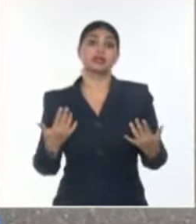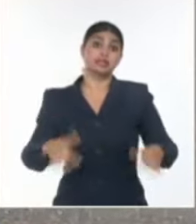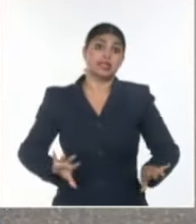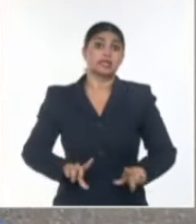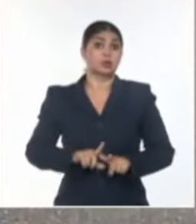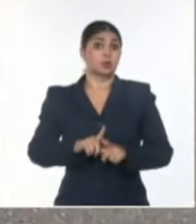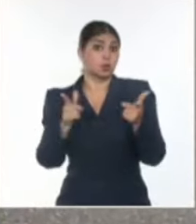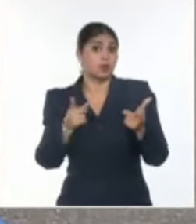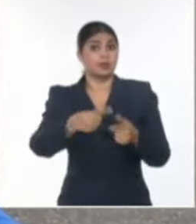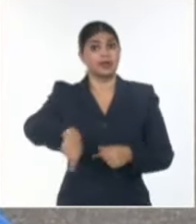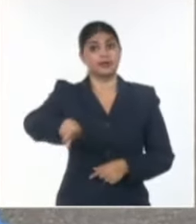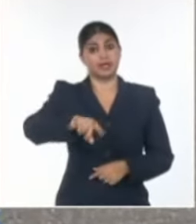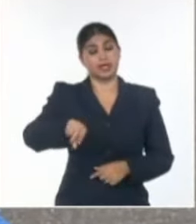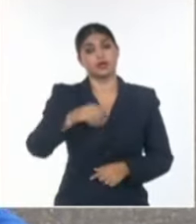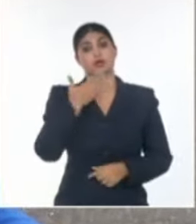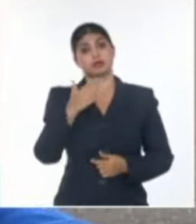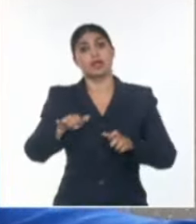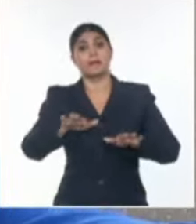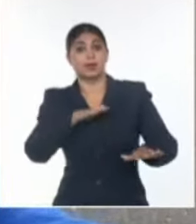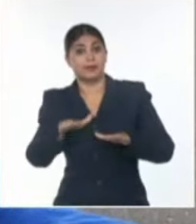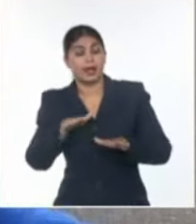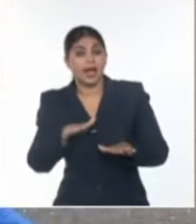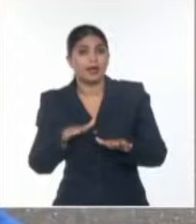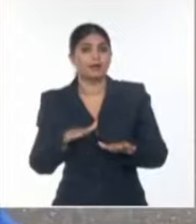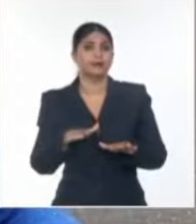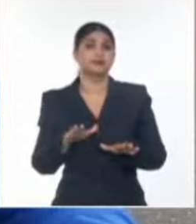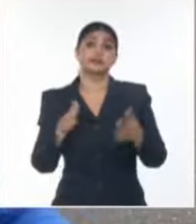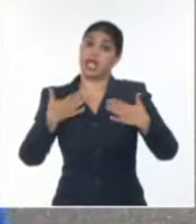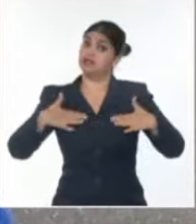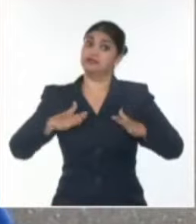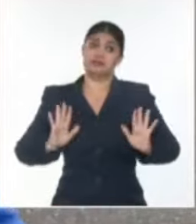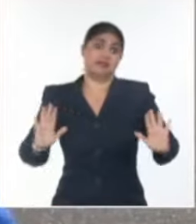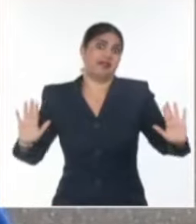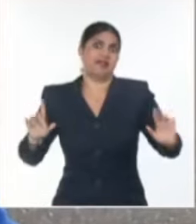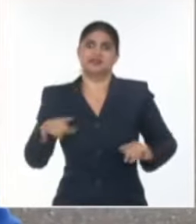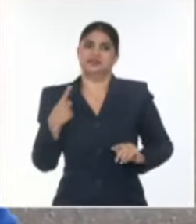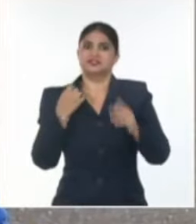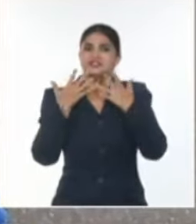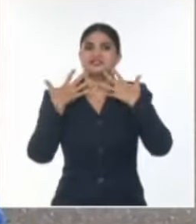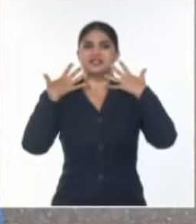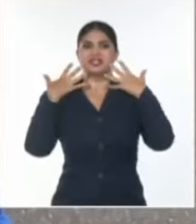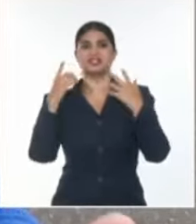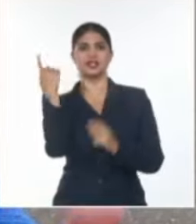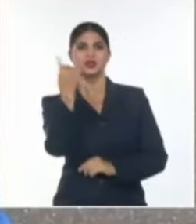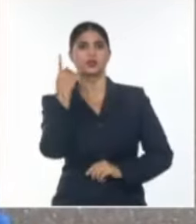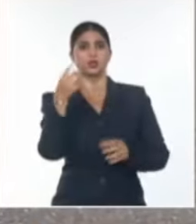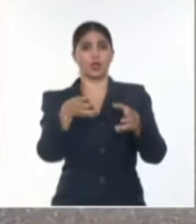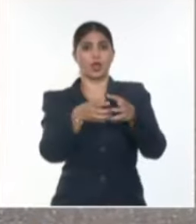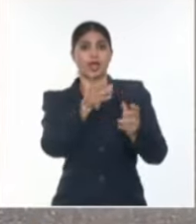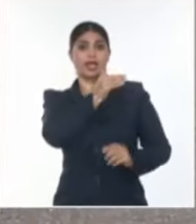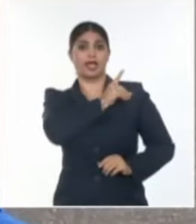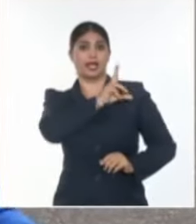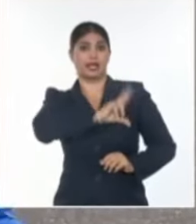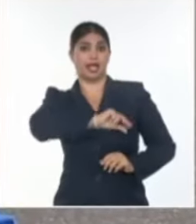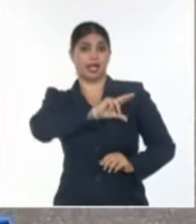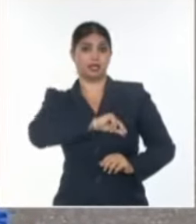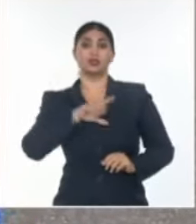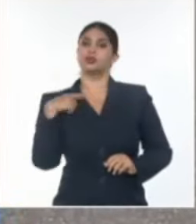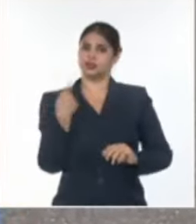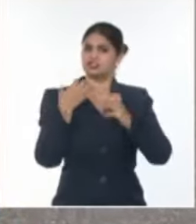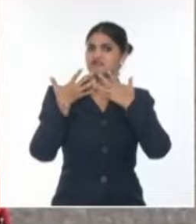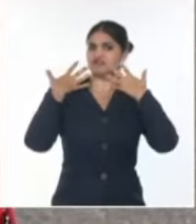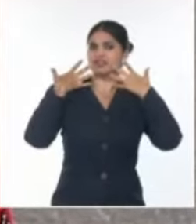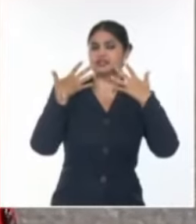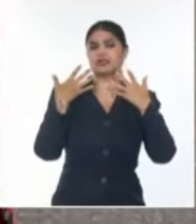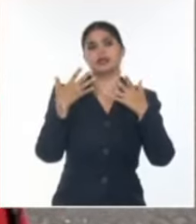cumplan, que estén al tope de sus resultados y estar satisfechos. Si es así, si consiguen hacer esto, estar satisfechos, sea con un lugar 15 o con un